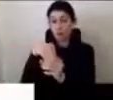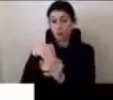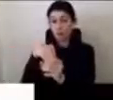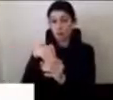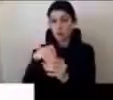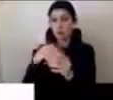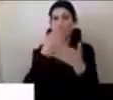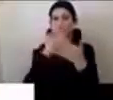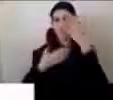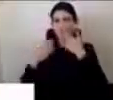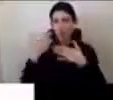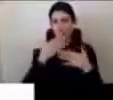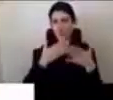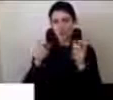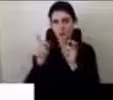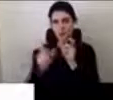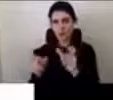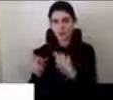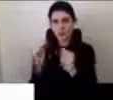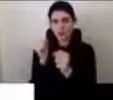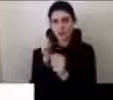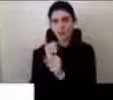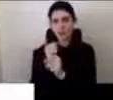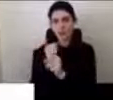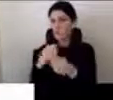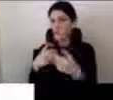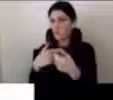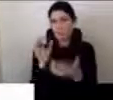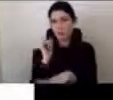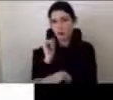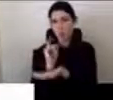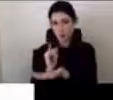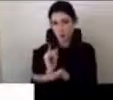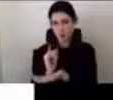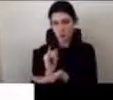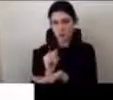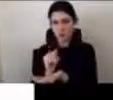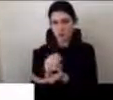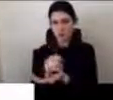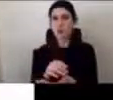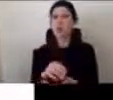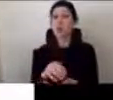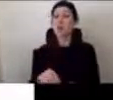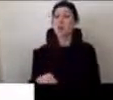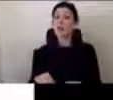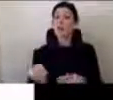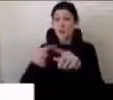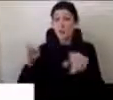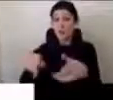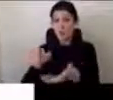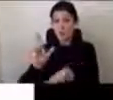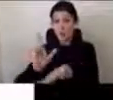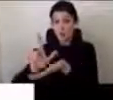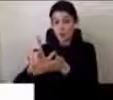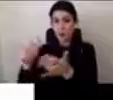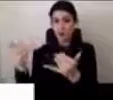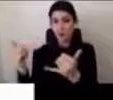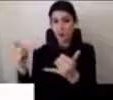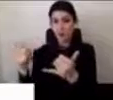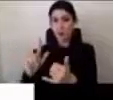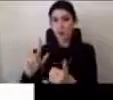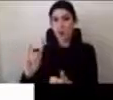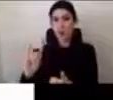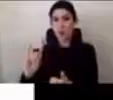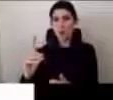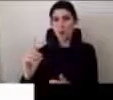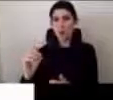autocuidado para los colaboradores de cualquier institución. Si se mantienen ludotecas dentro de los espacios de trabajo o se incluyen en alguna